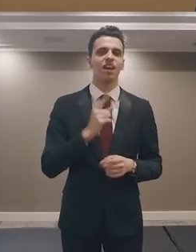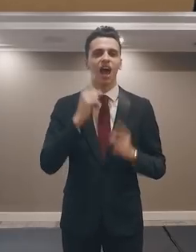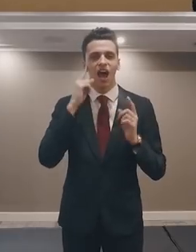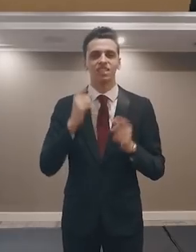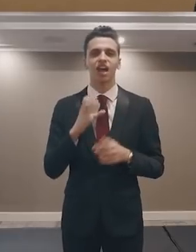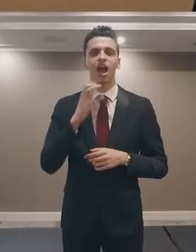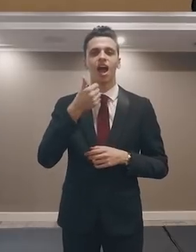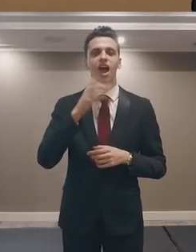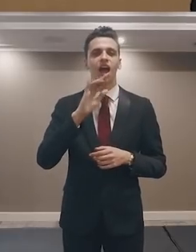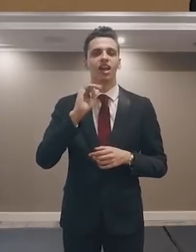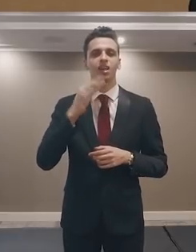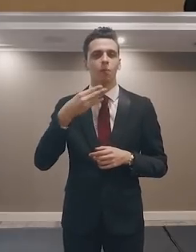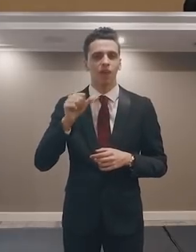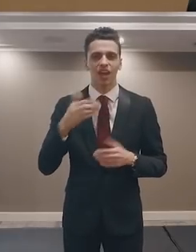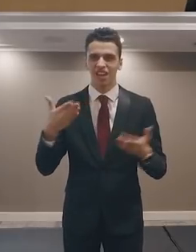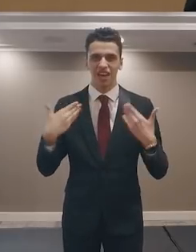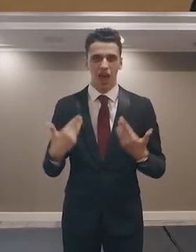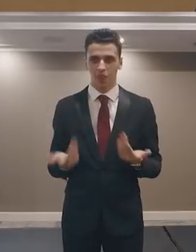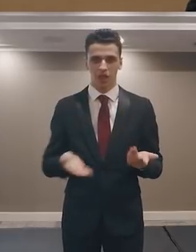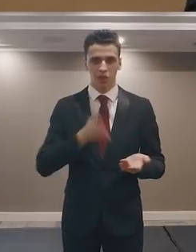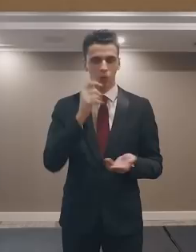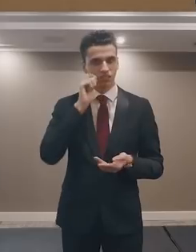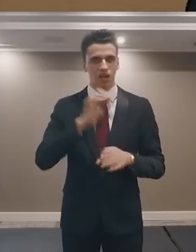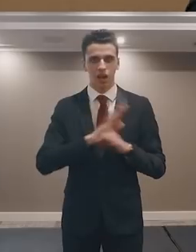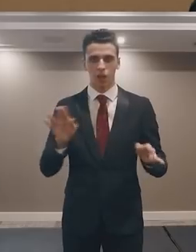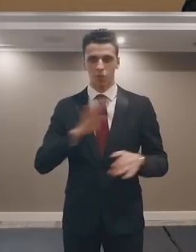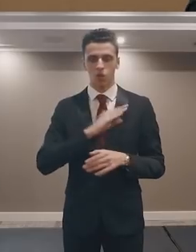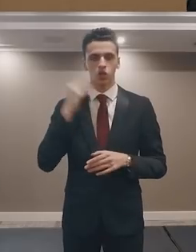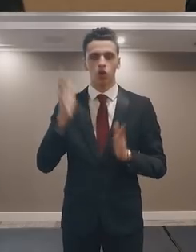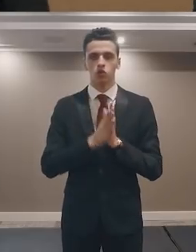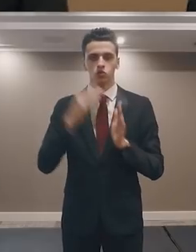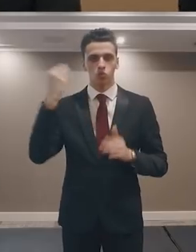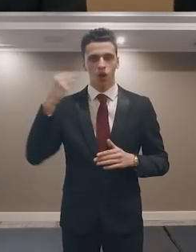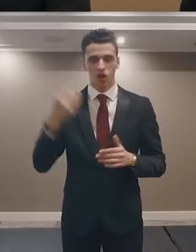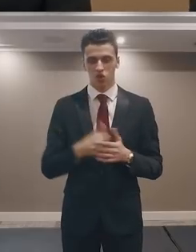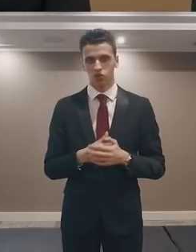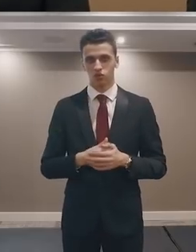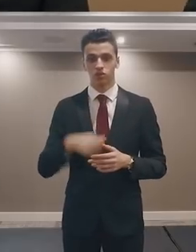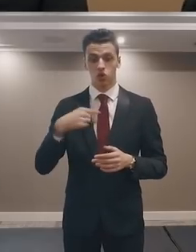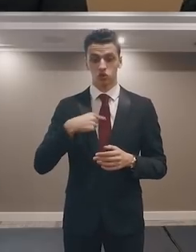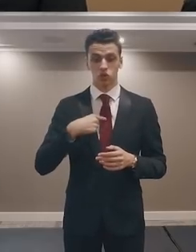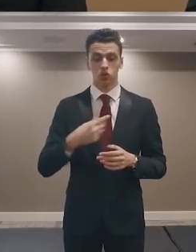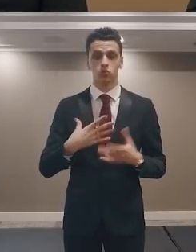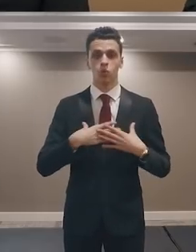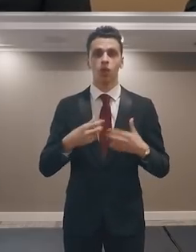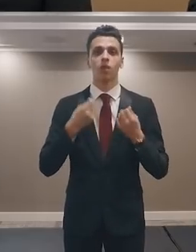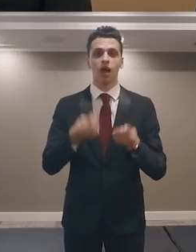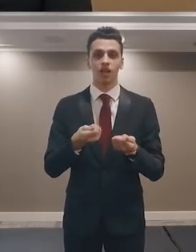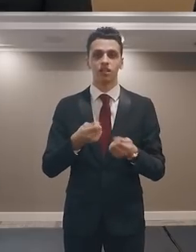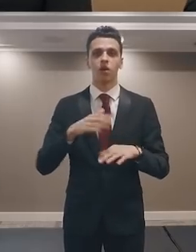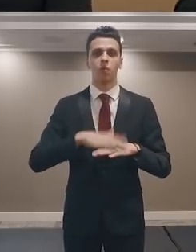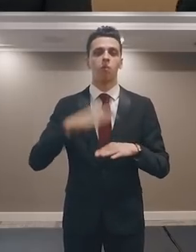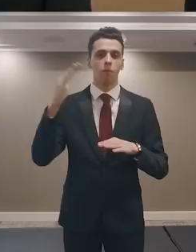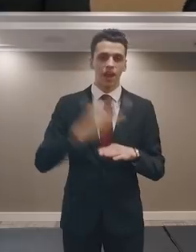oportunidad de que lo hagan más barato mínimo gracias a las ventajas de un club normalmente esto era impensable normalmente irse de vacaciones